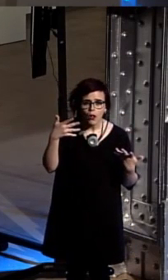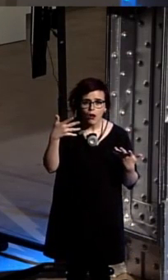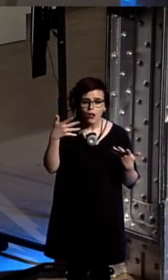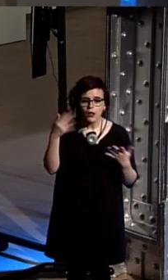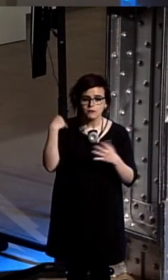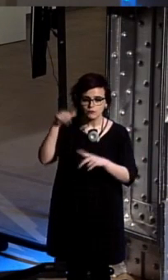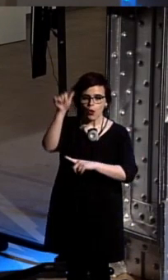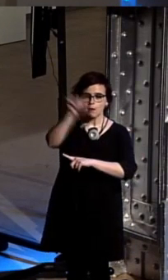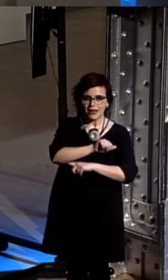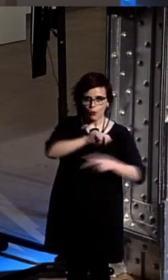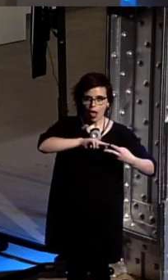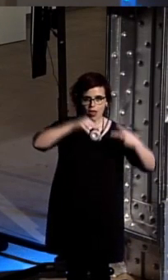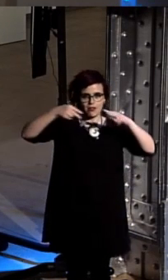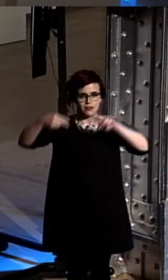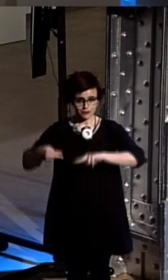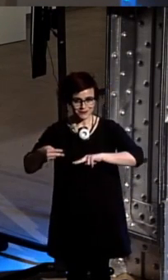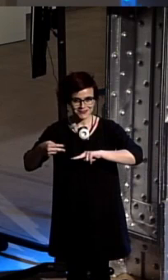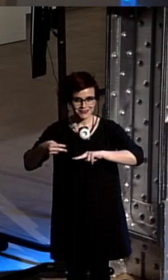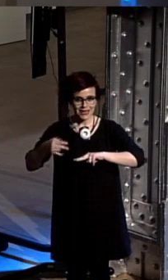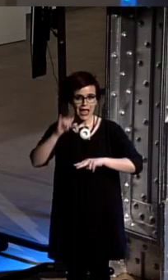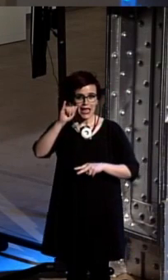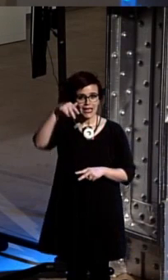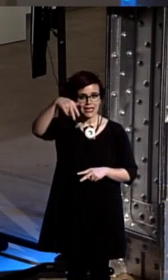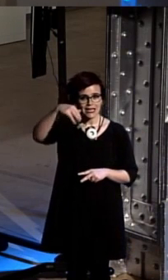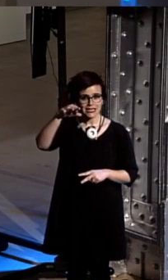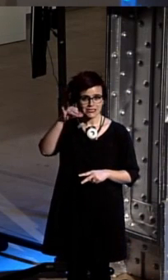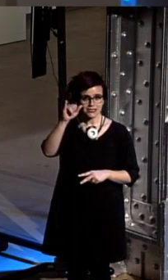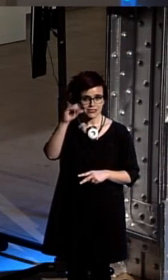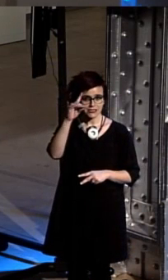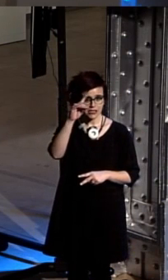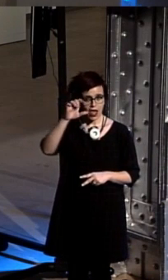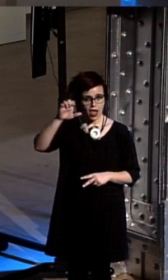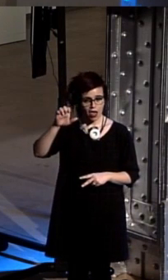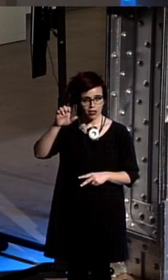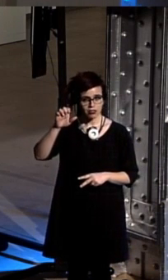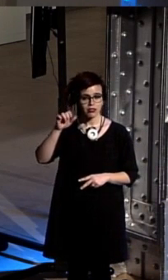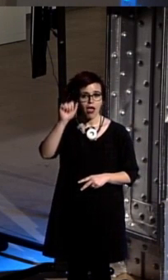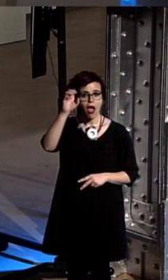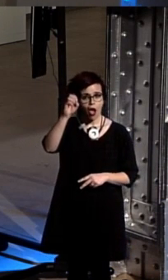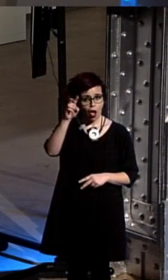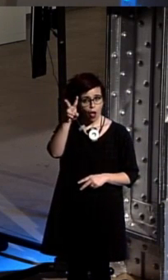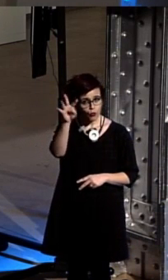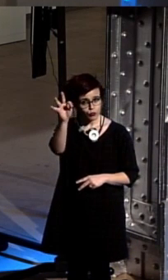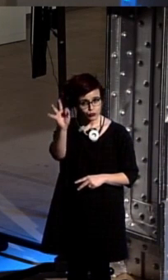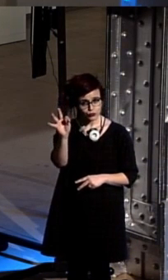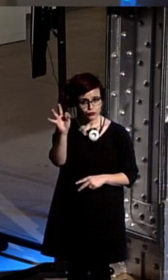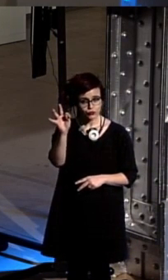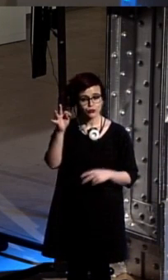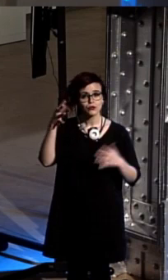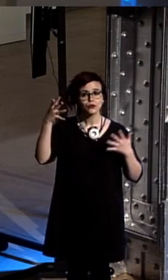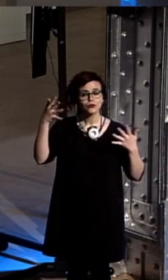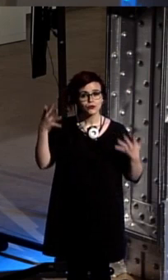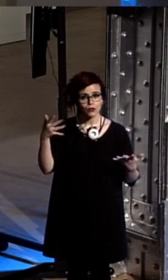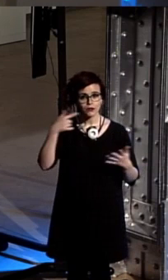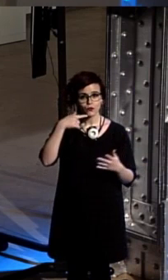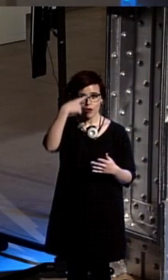En la película Inside Out, hay una imagen en que